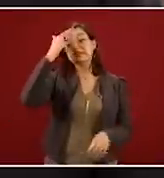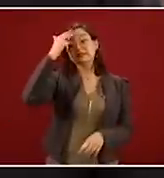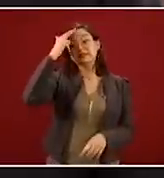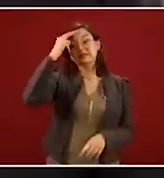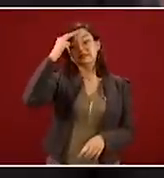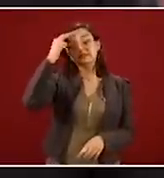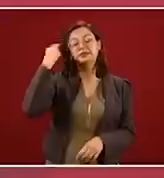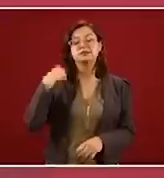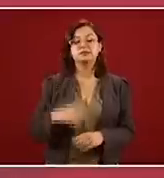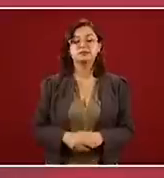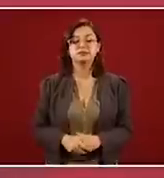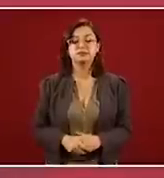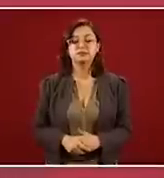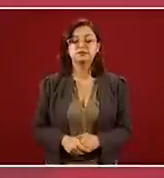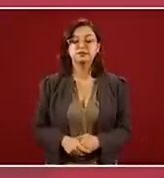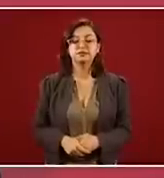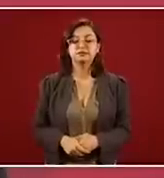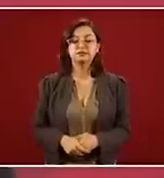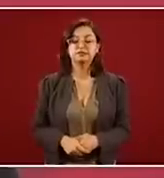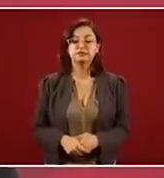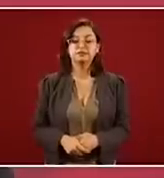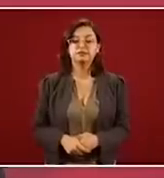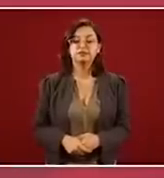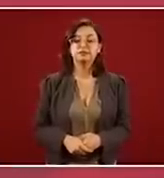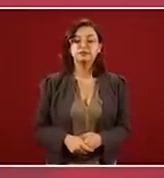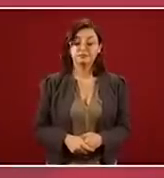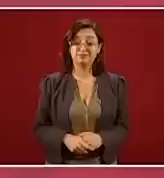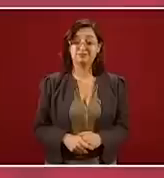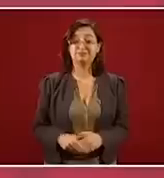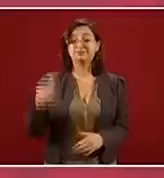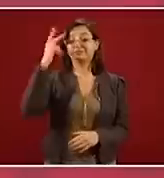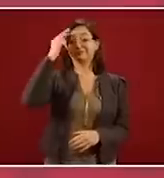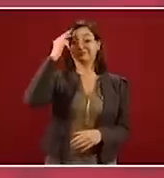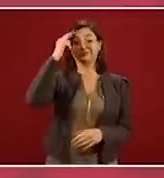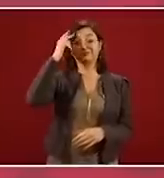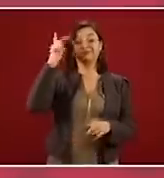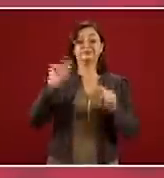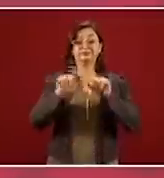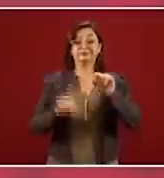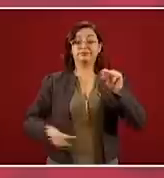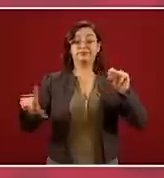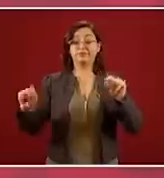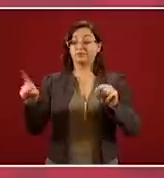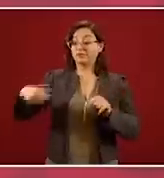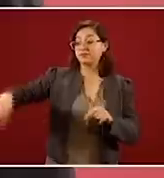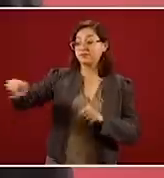Porfirio Díaz. O sea, el gobernante más admirado por el